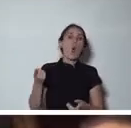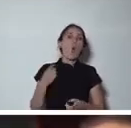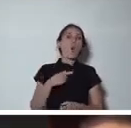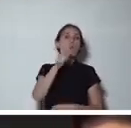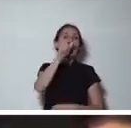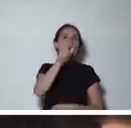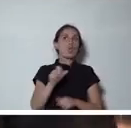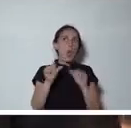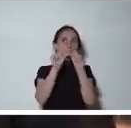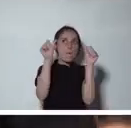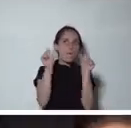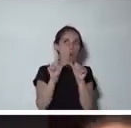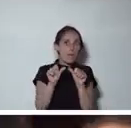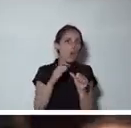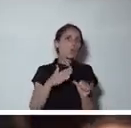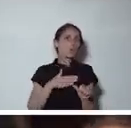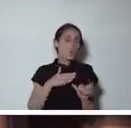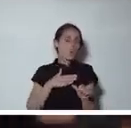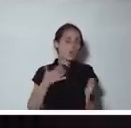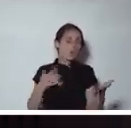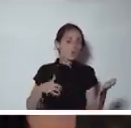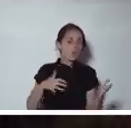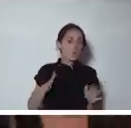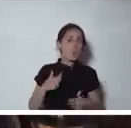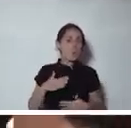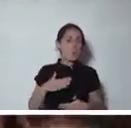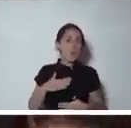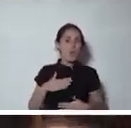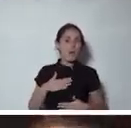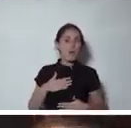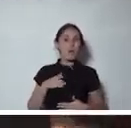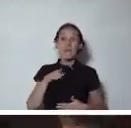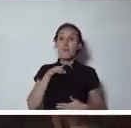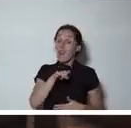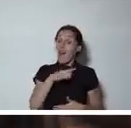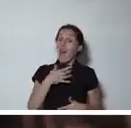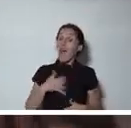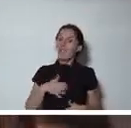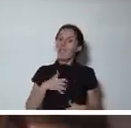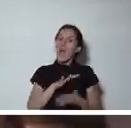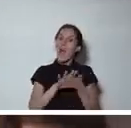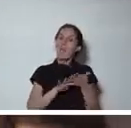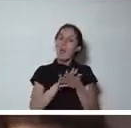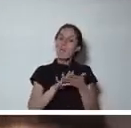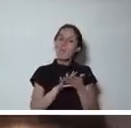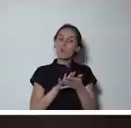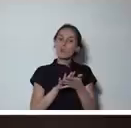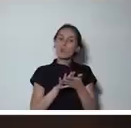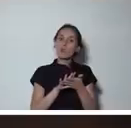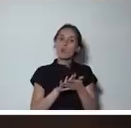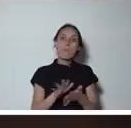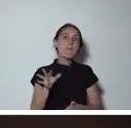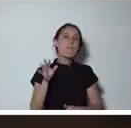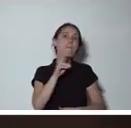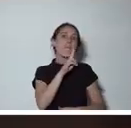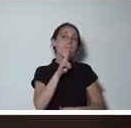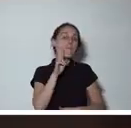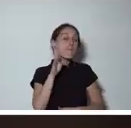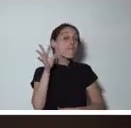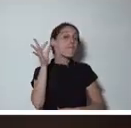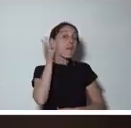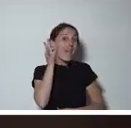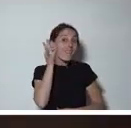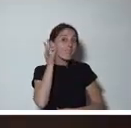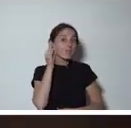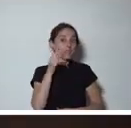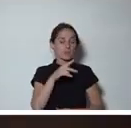hablamos de madres y abuelas pero cuando en Argentina se habla de las madres y las abuelas no son nuestras madres y nuestras abuelas sio son